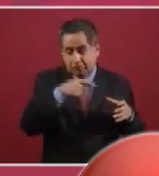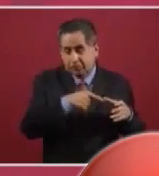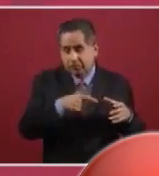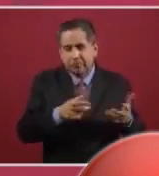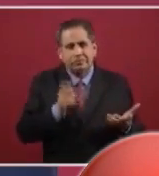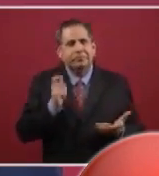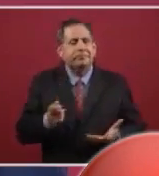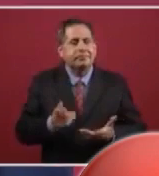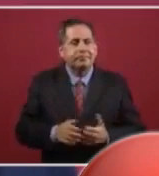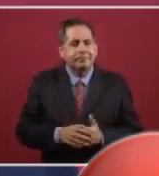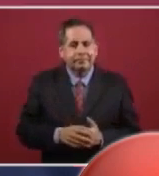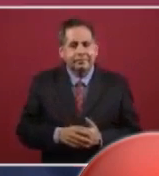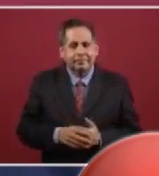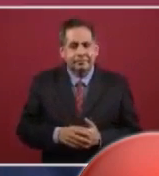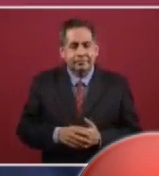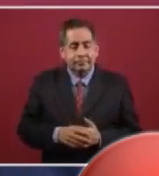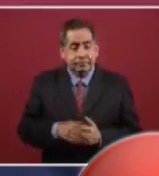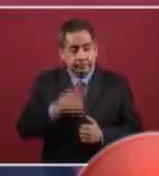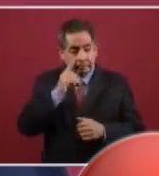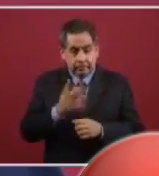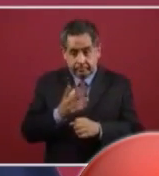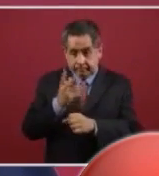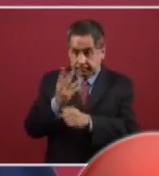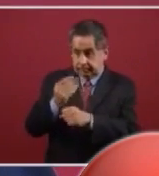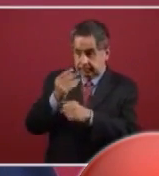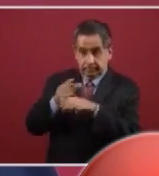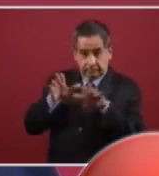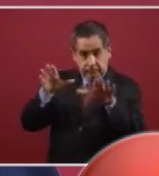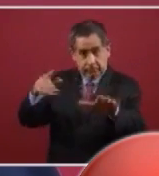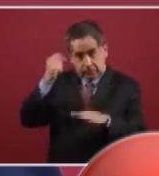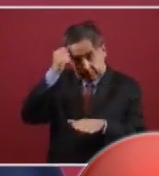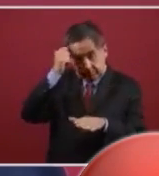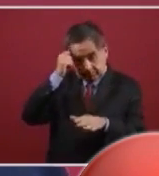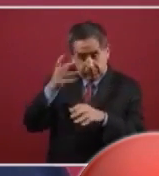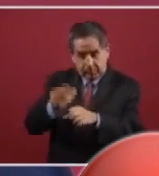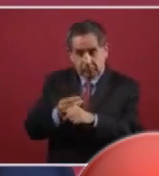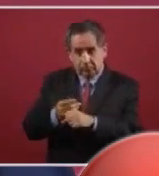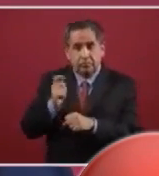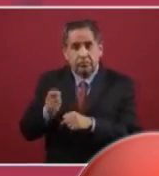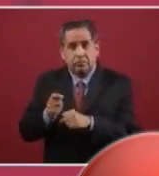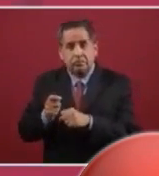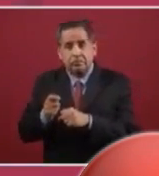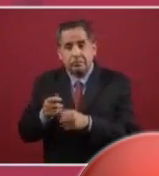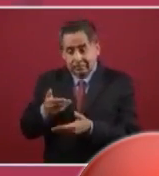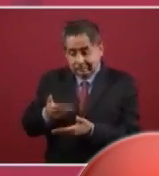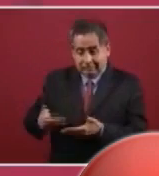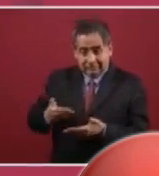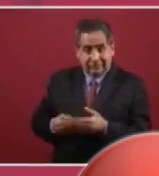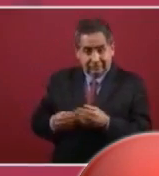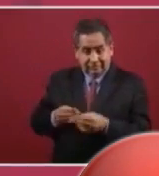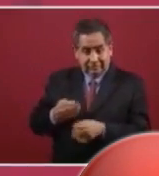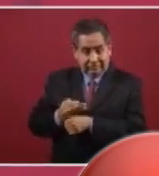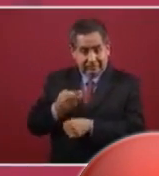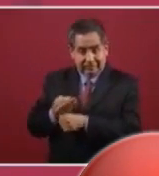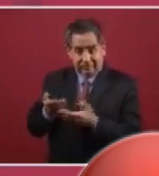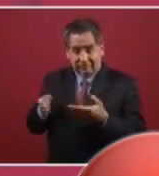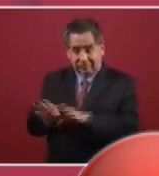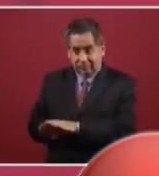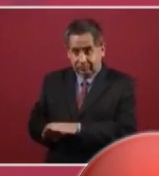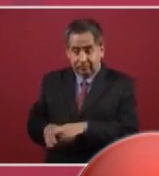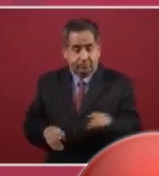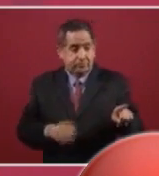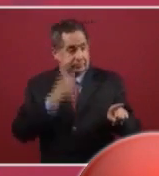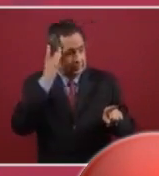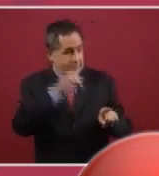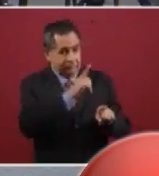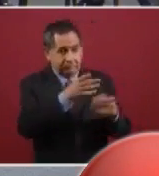de que para hacer ese aeropuerto iban a cerrar el actual aeropuerto y el de Santa Lucía.